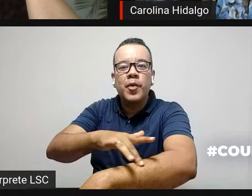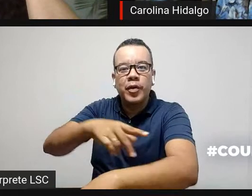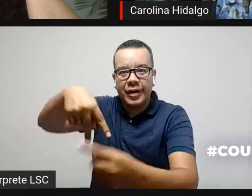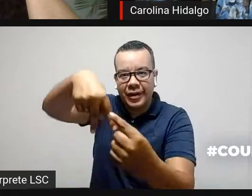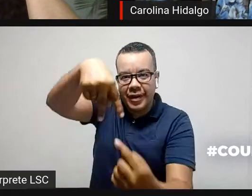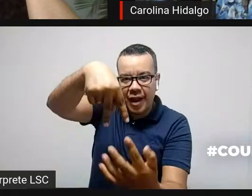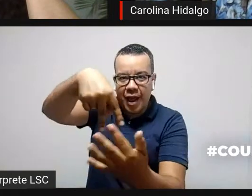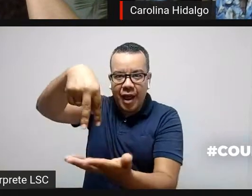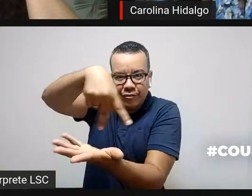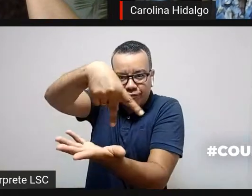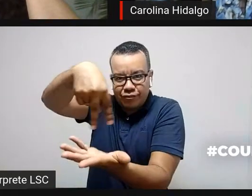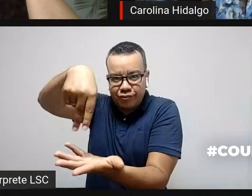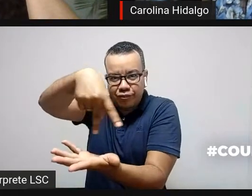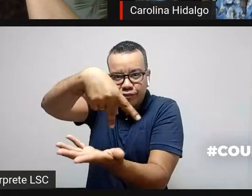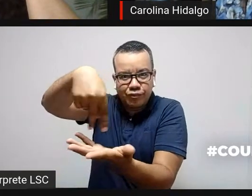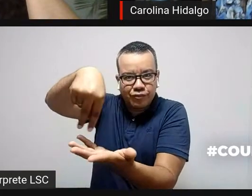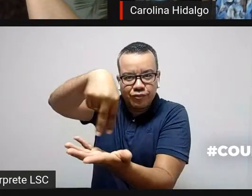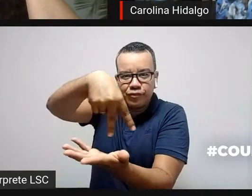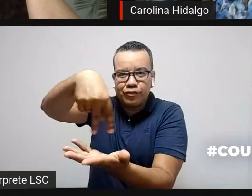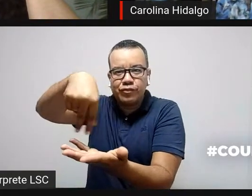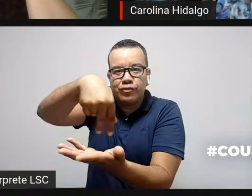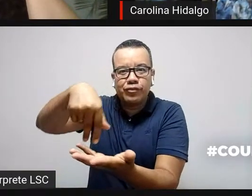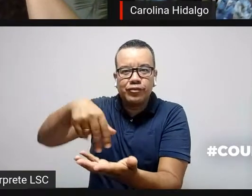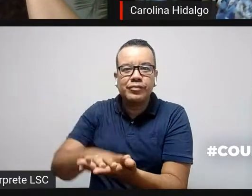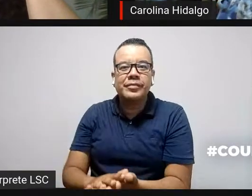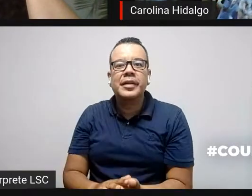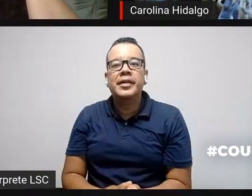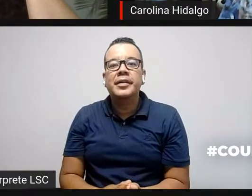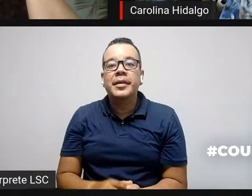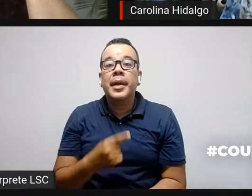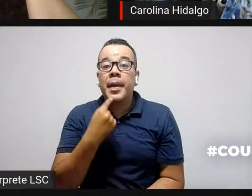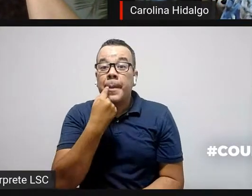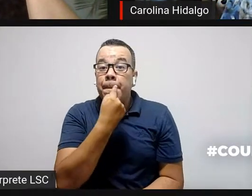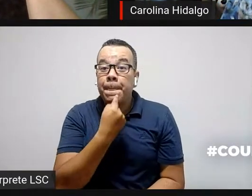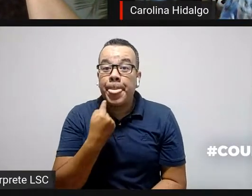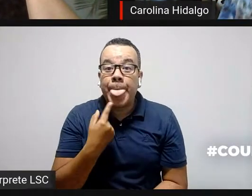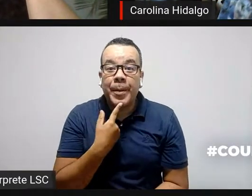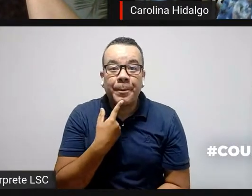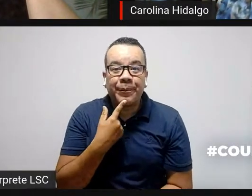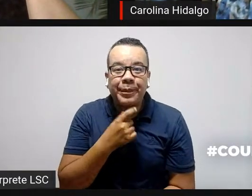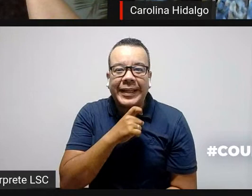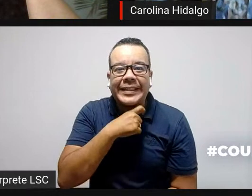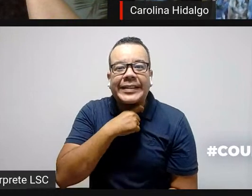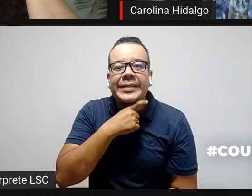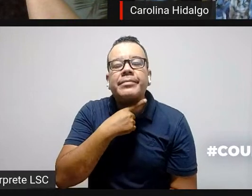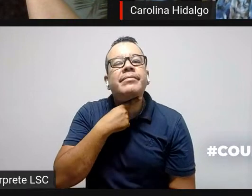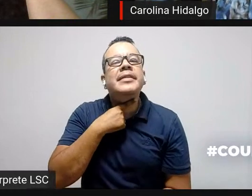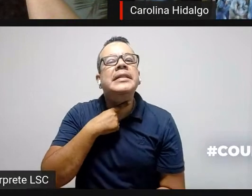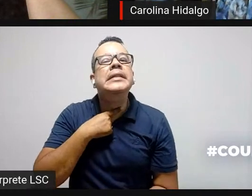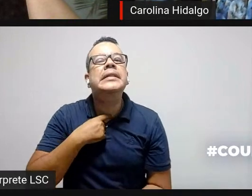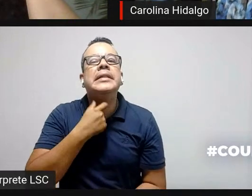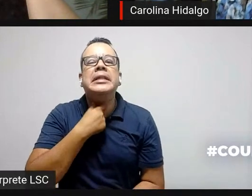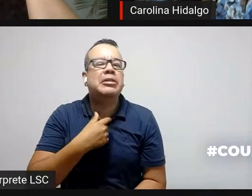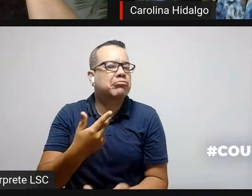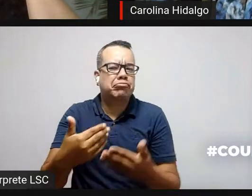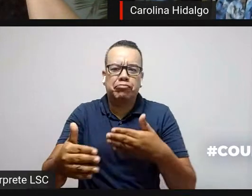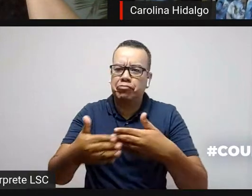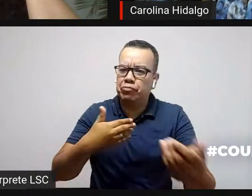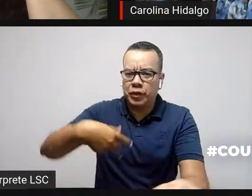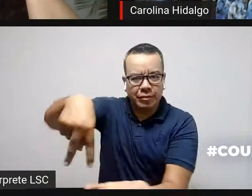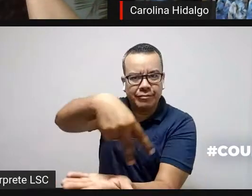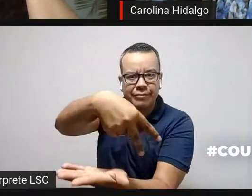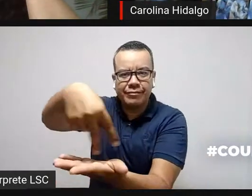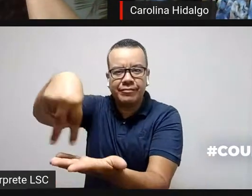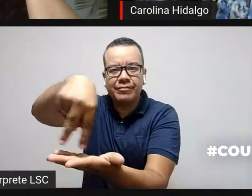colores ondulantes en el humo. Su saliva se reseca y ella sigue bailando. Recuerda